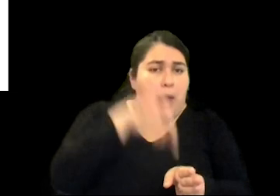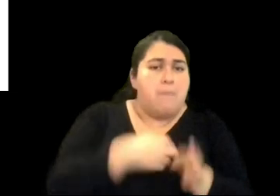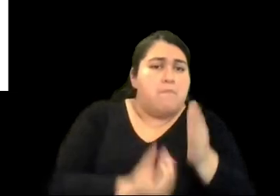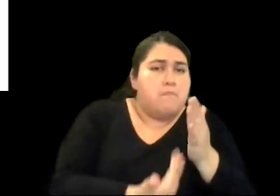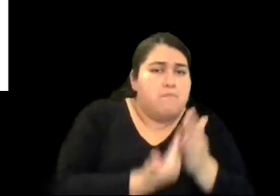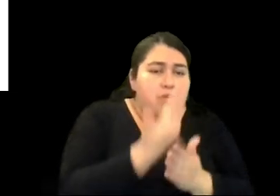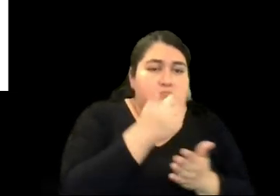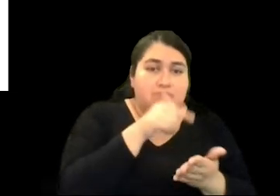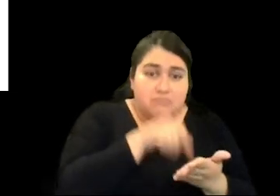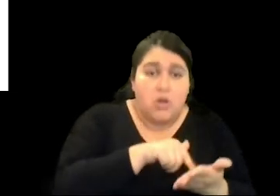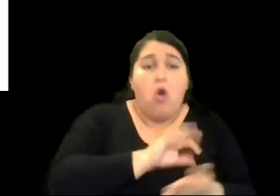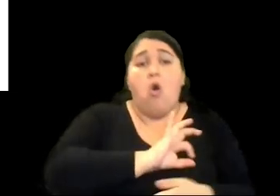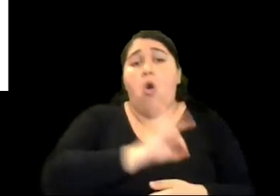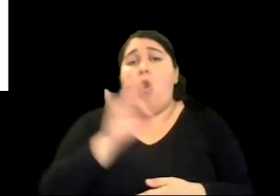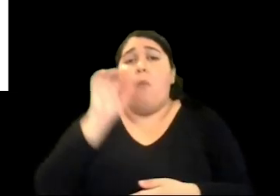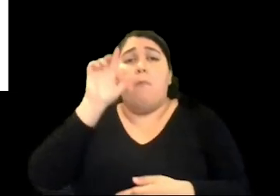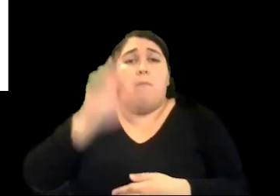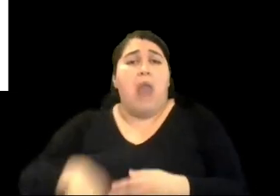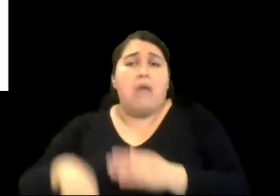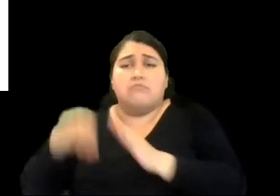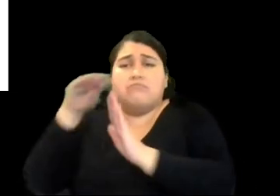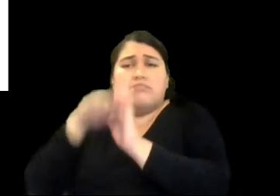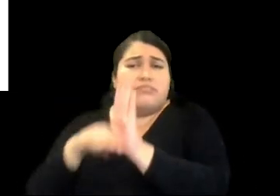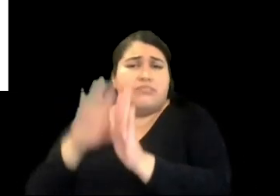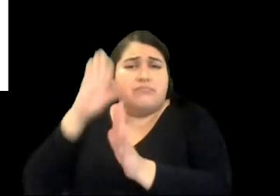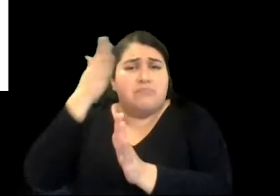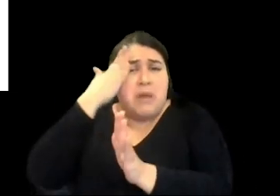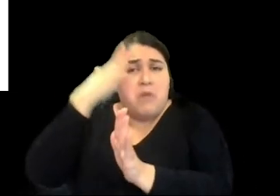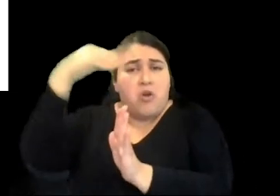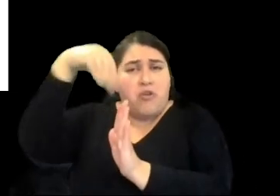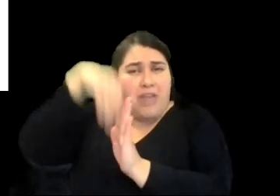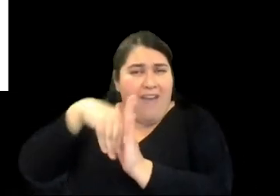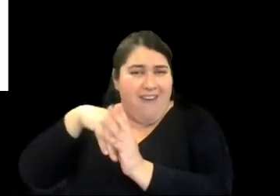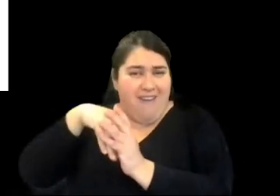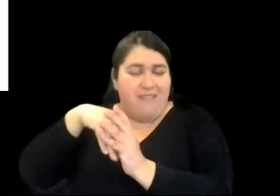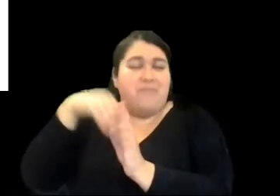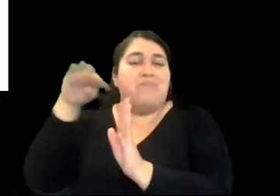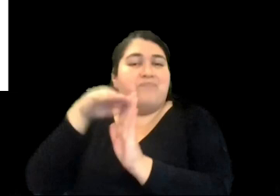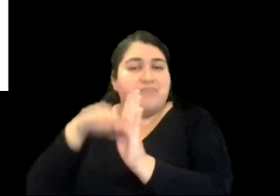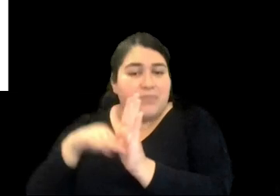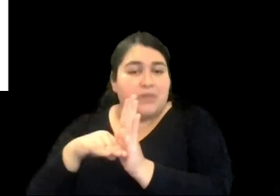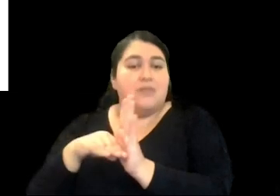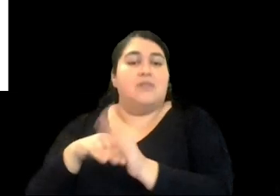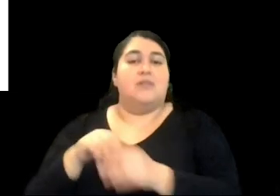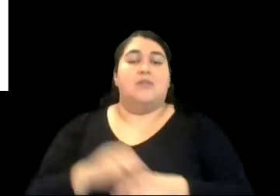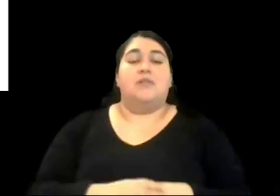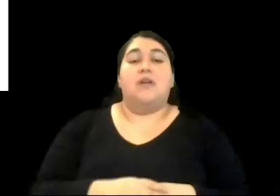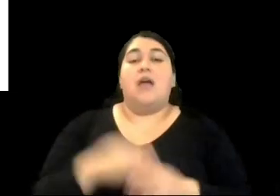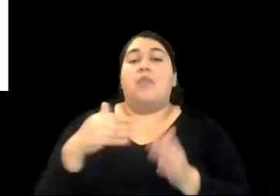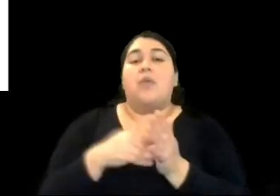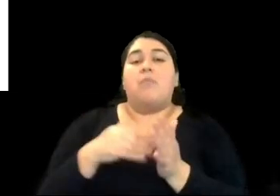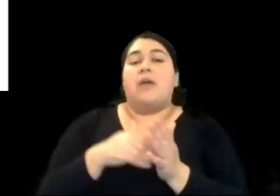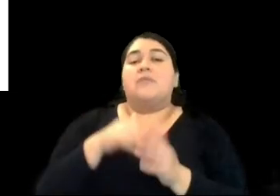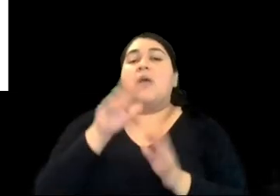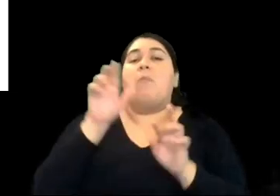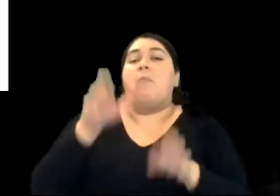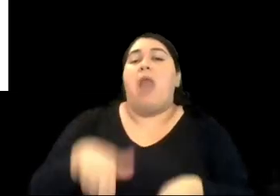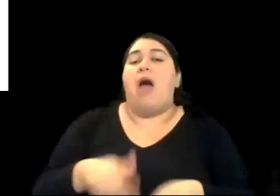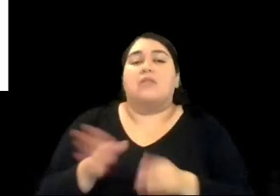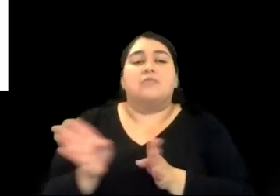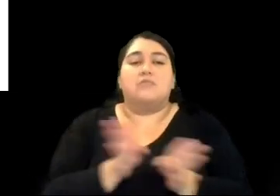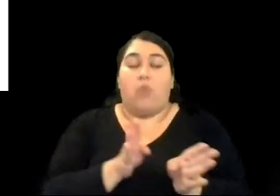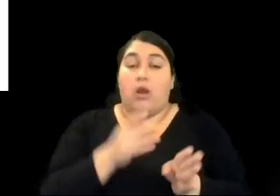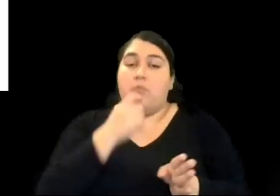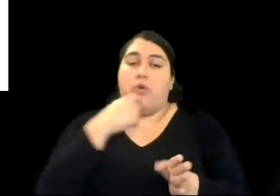directamente. ¿De qué va a depender esto? Si el plan cuenta con un pago a cuenta o no. Si yo tengo que realizar un pago a cuenta, porque